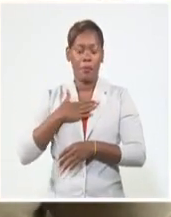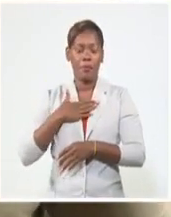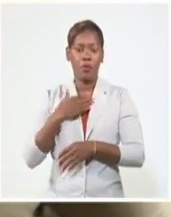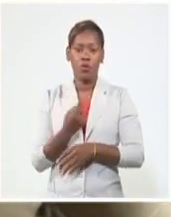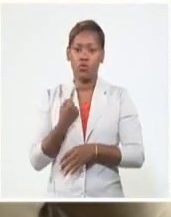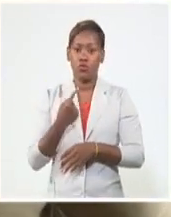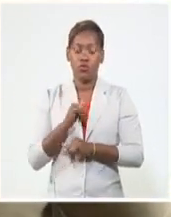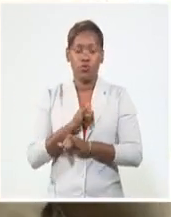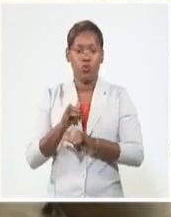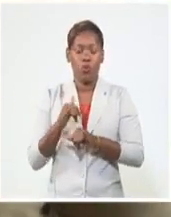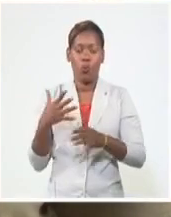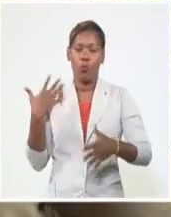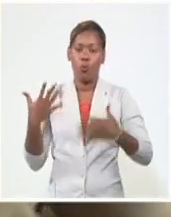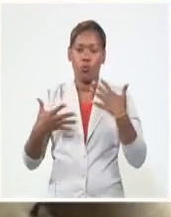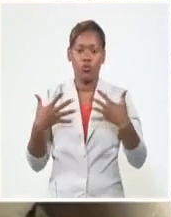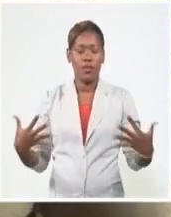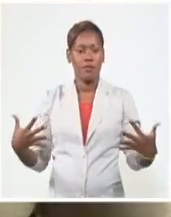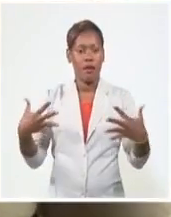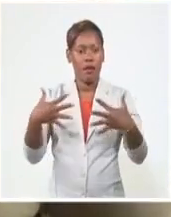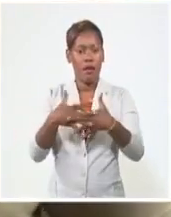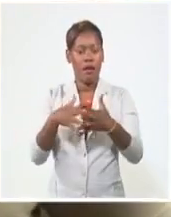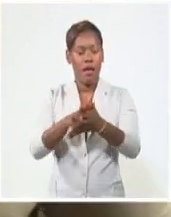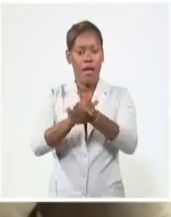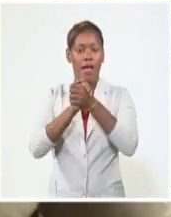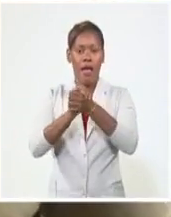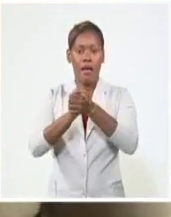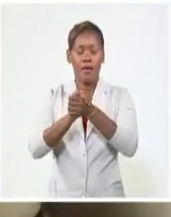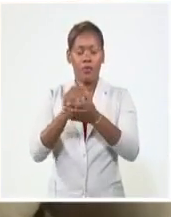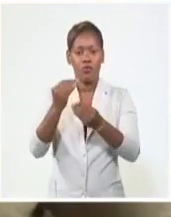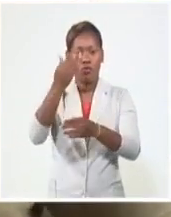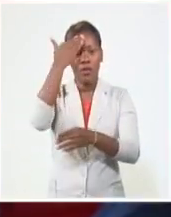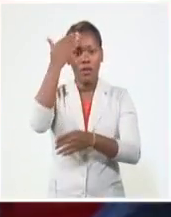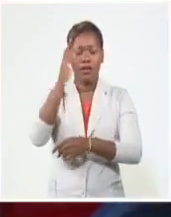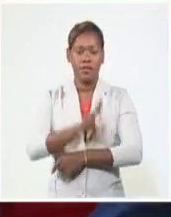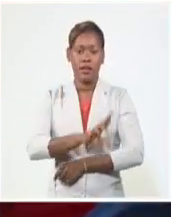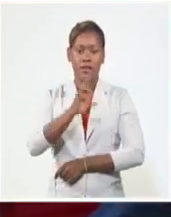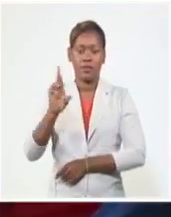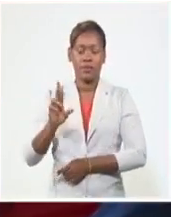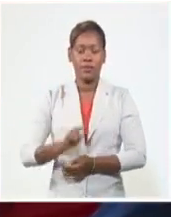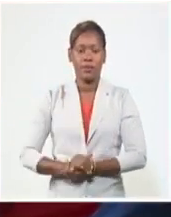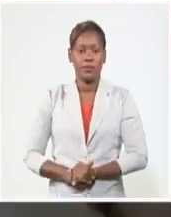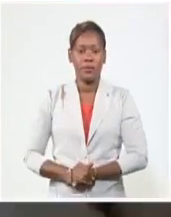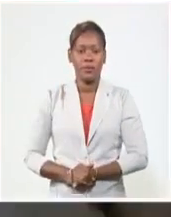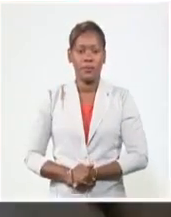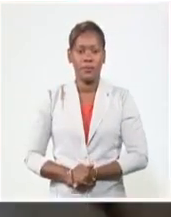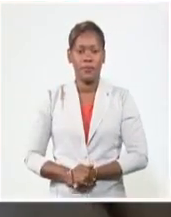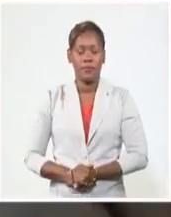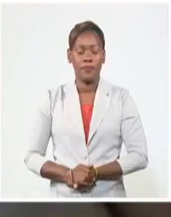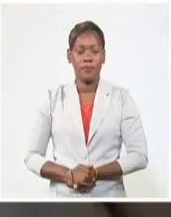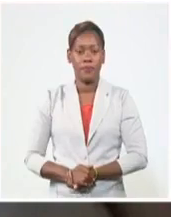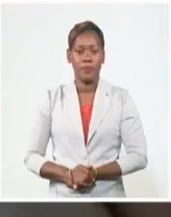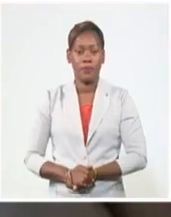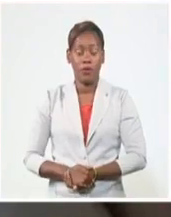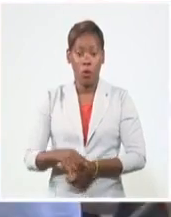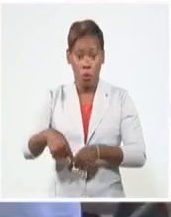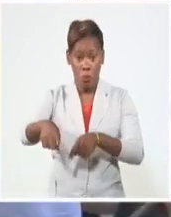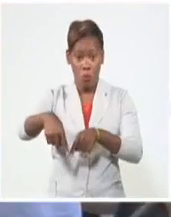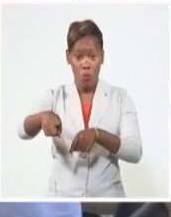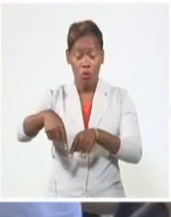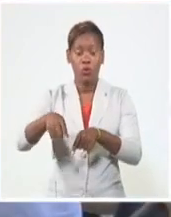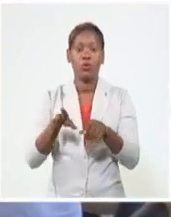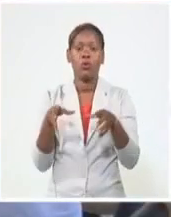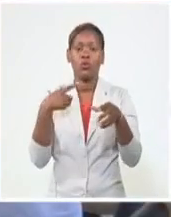nuestra completa sintonía con el pueblo cubano, con la revolución cubana. Tienen previsto el encuentro con trabajadores de la salud